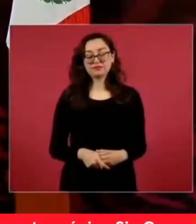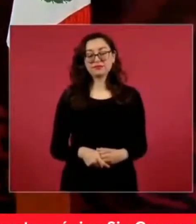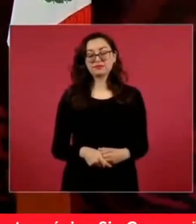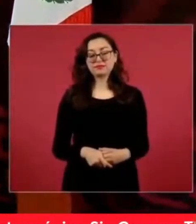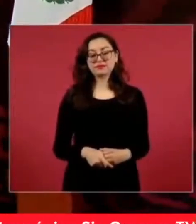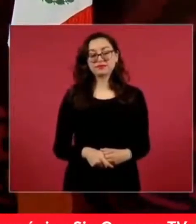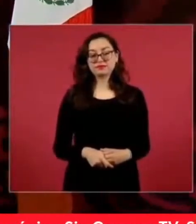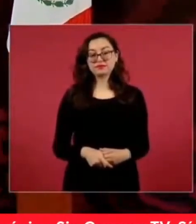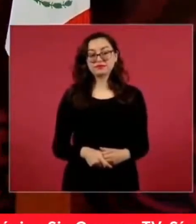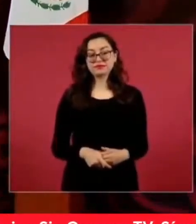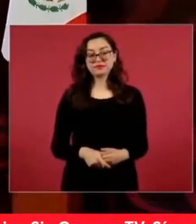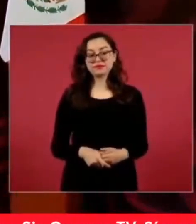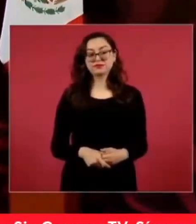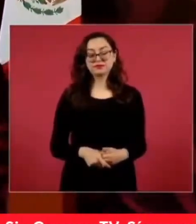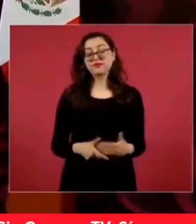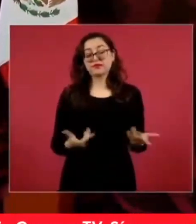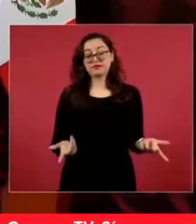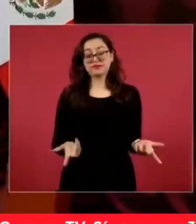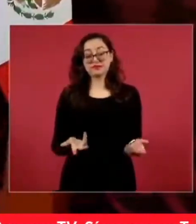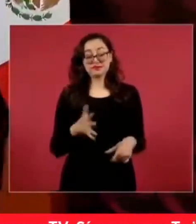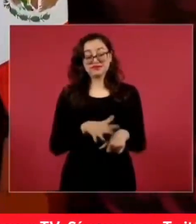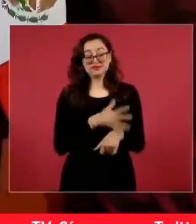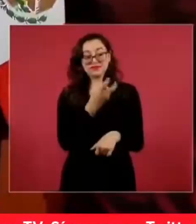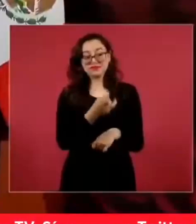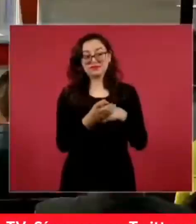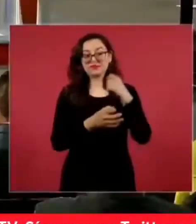de ahí surge todo esto, ¿no?